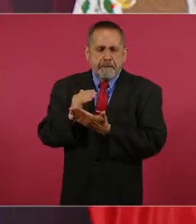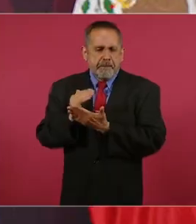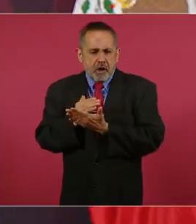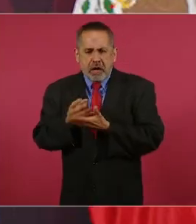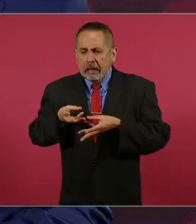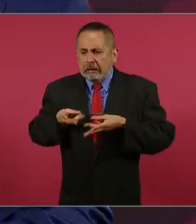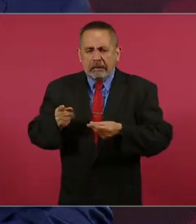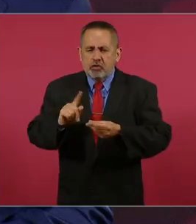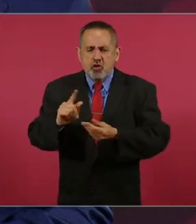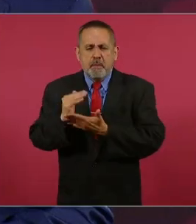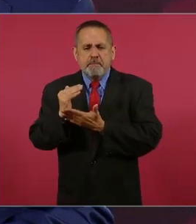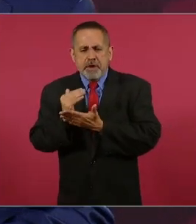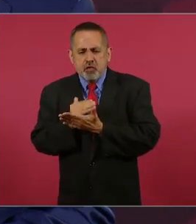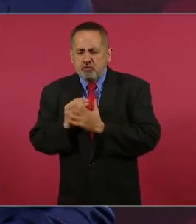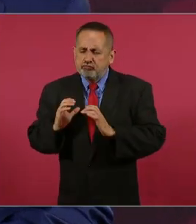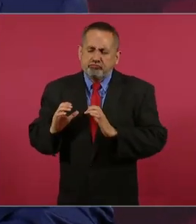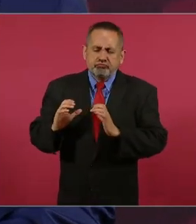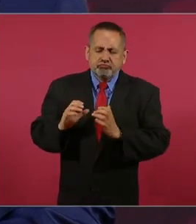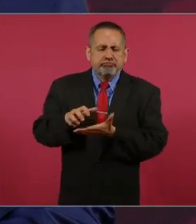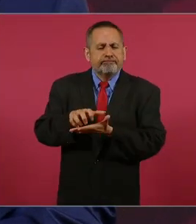nos ayudó mucho,